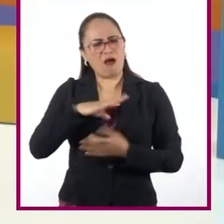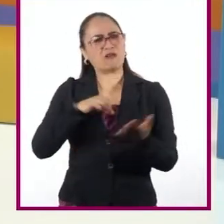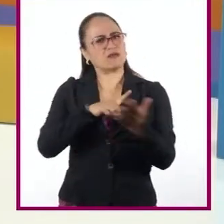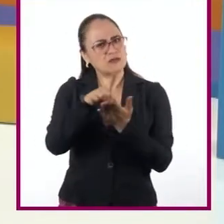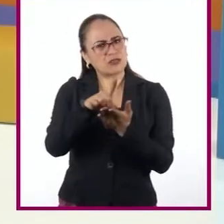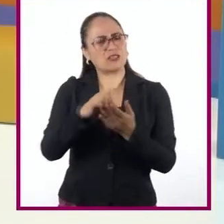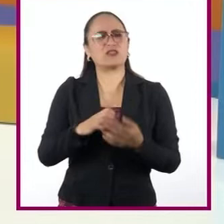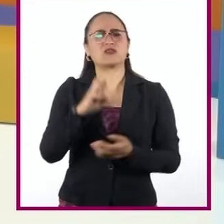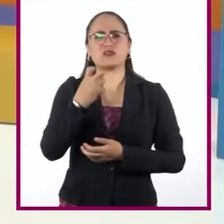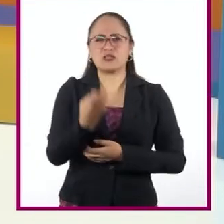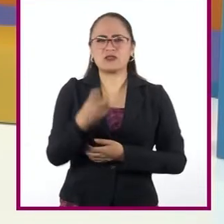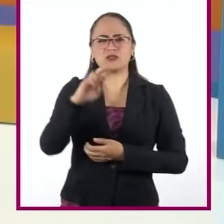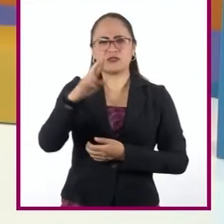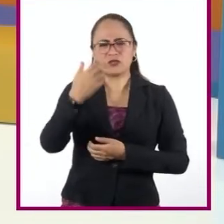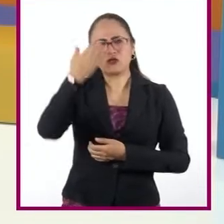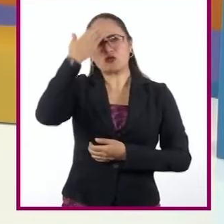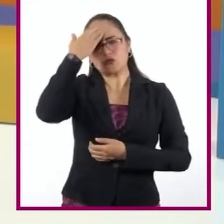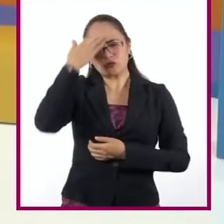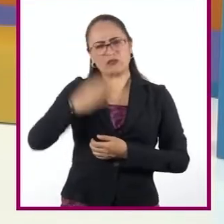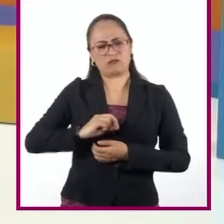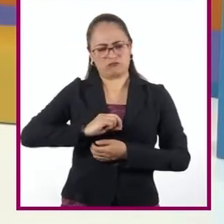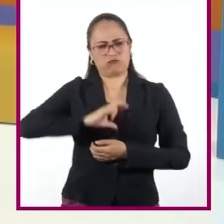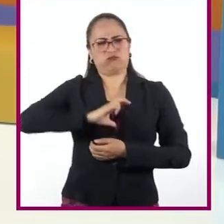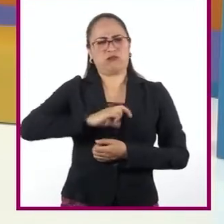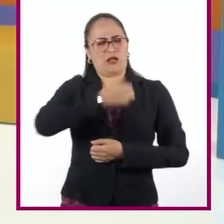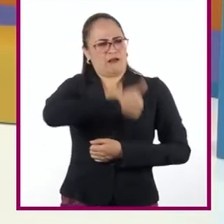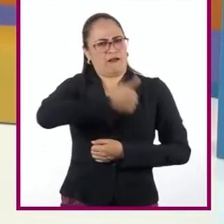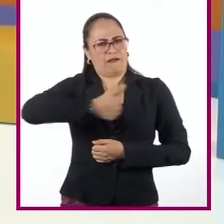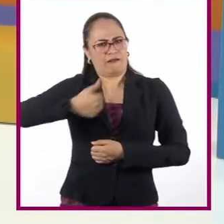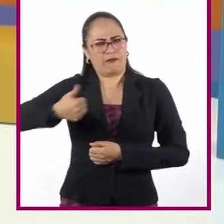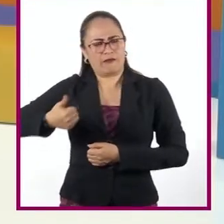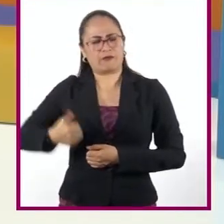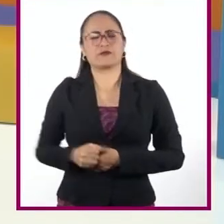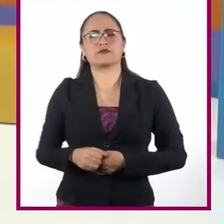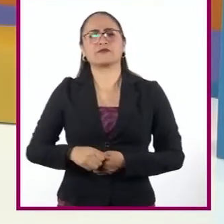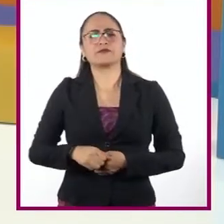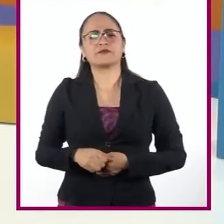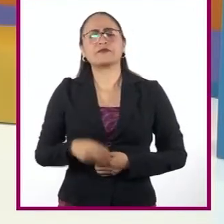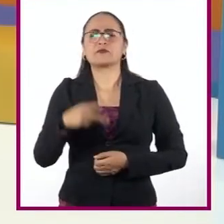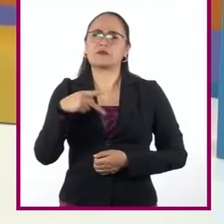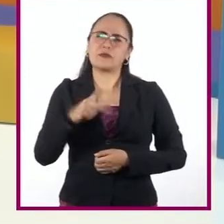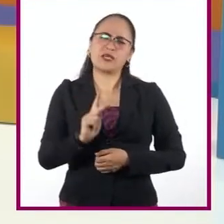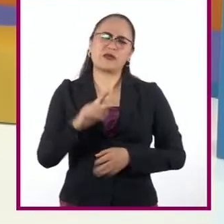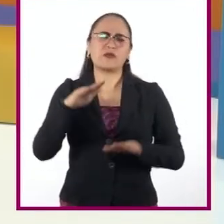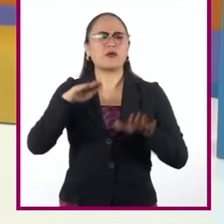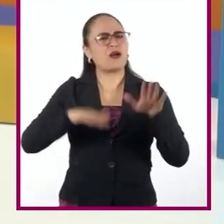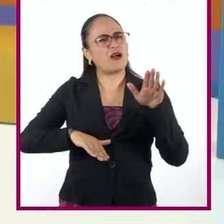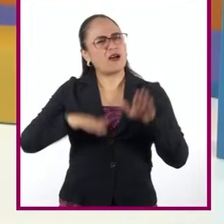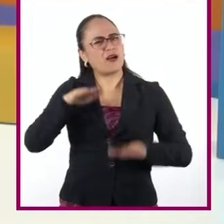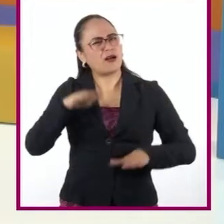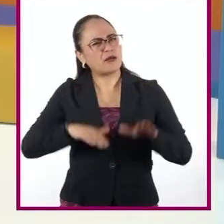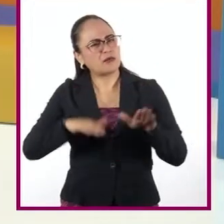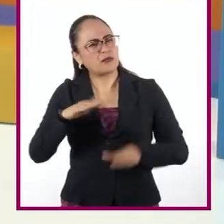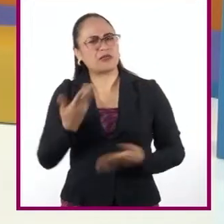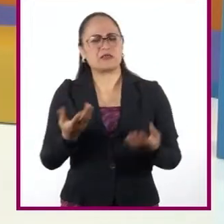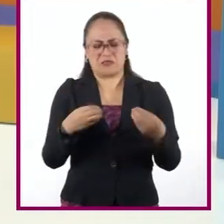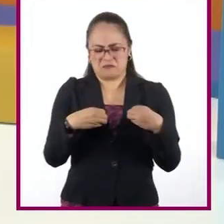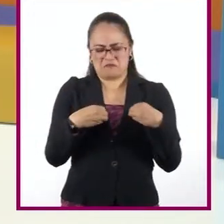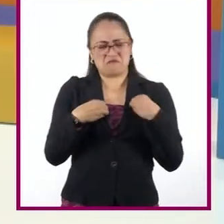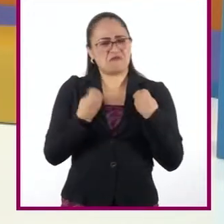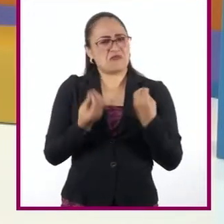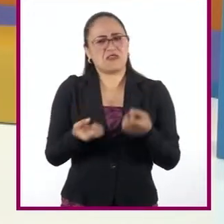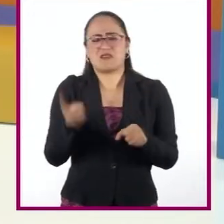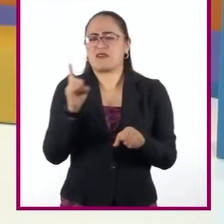ser reconocida nuestra dignidad, aunque creo también que en ocasiones en nuestra vida